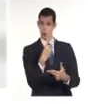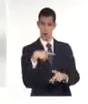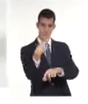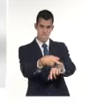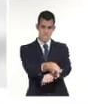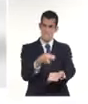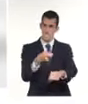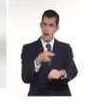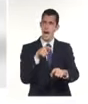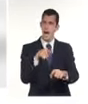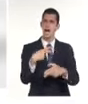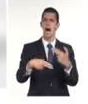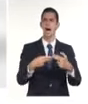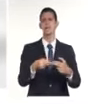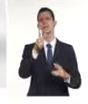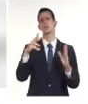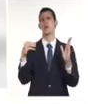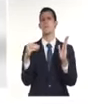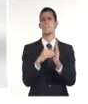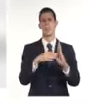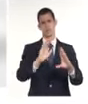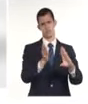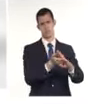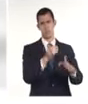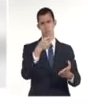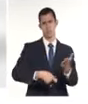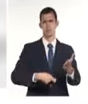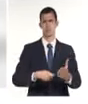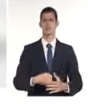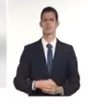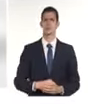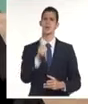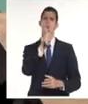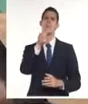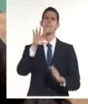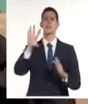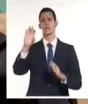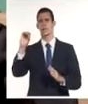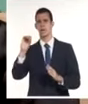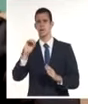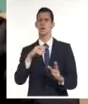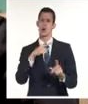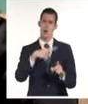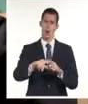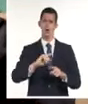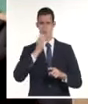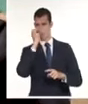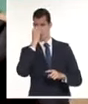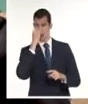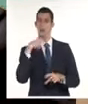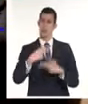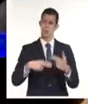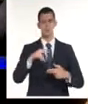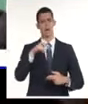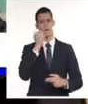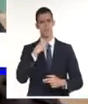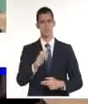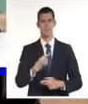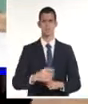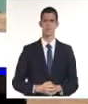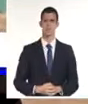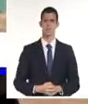implicados y de 1,500 a los atletas con responsabilidad en el hecho. Hemos apreciado también en las redes sociales las quejas que hay sobre